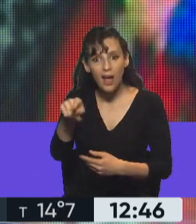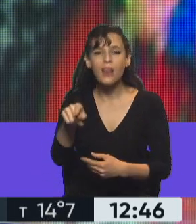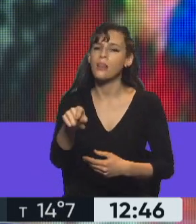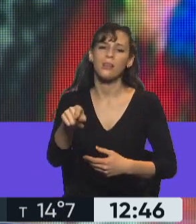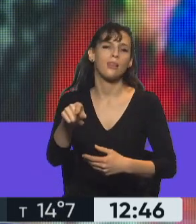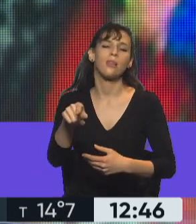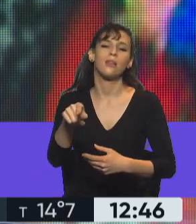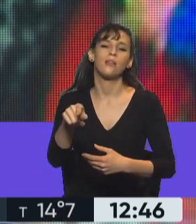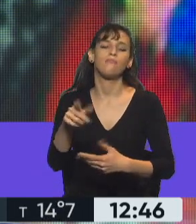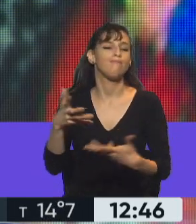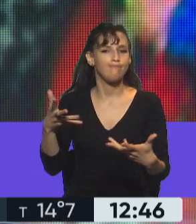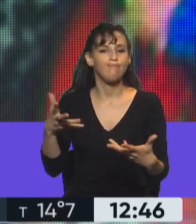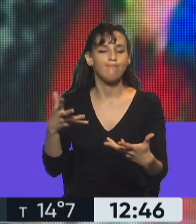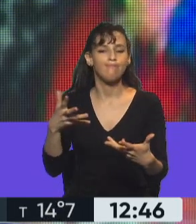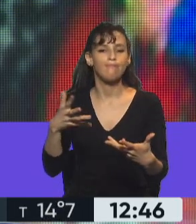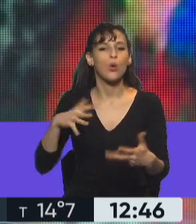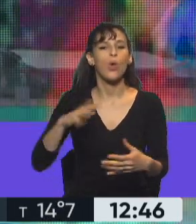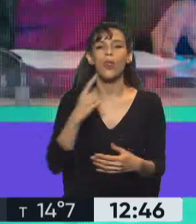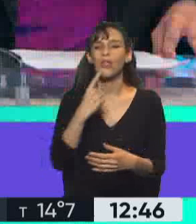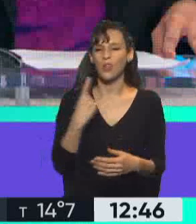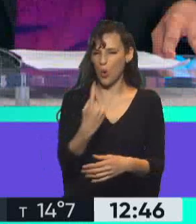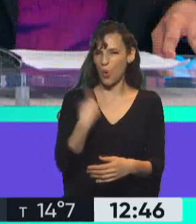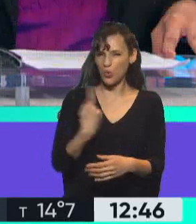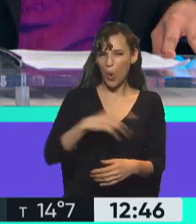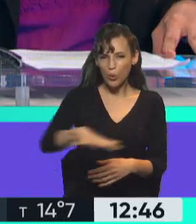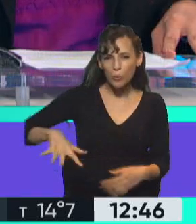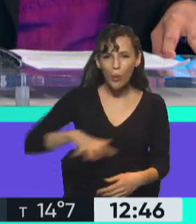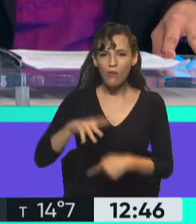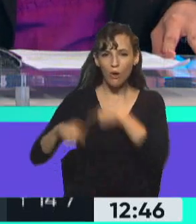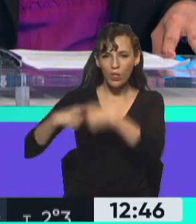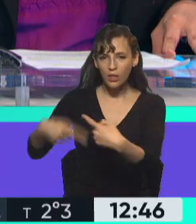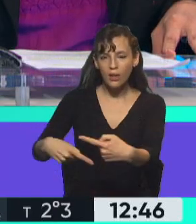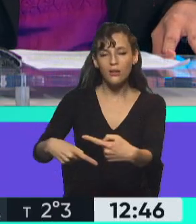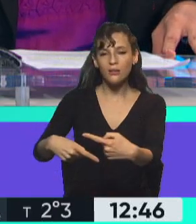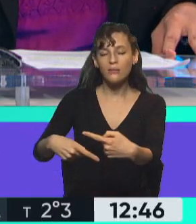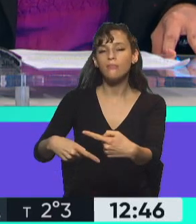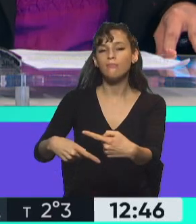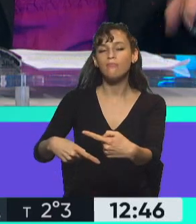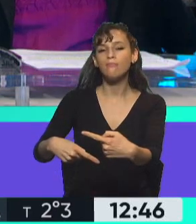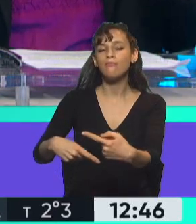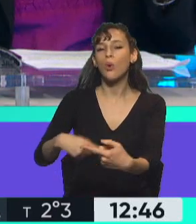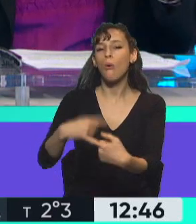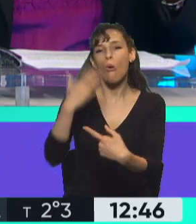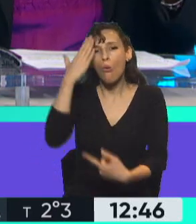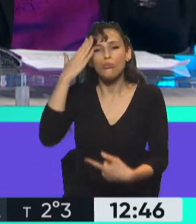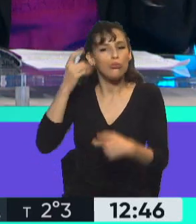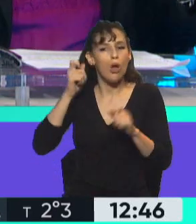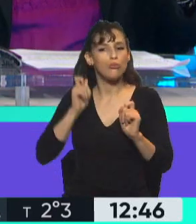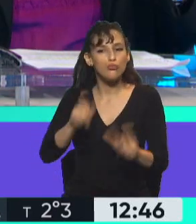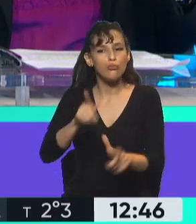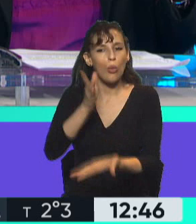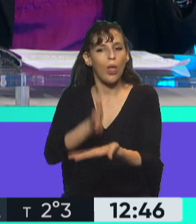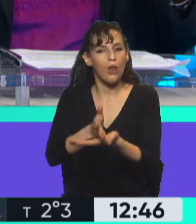la que nos dejaron, llamándonos a nosotros mismos pueblos indígenas sin perder nuestras propias individualidades. Entonces se plantearon